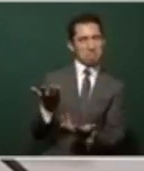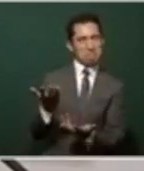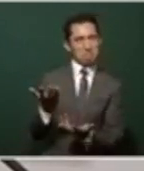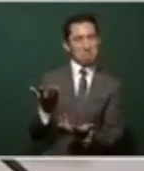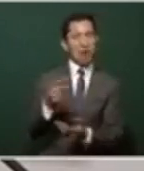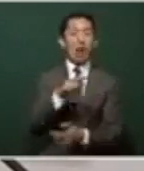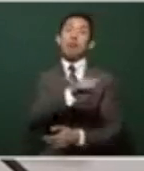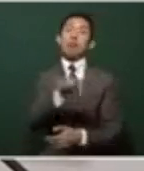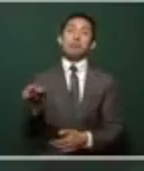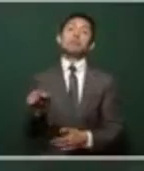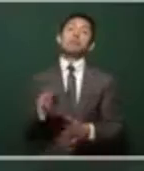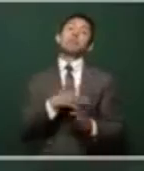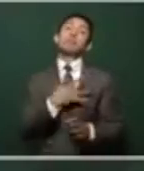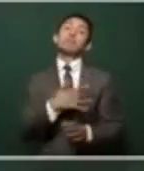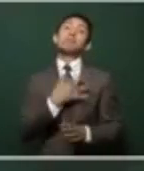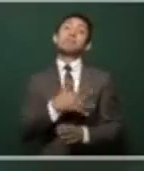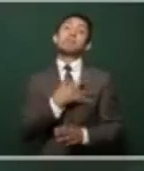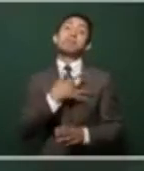cierto o no